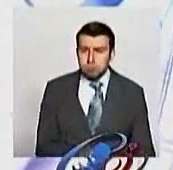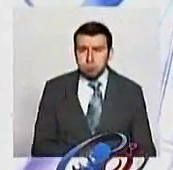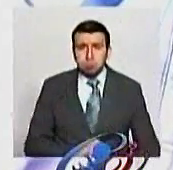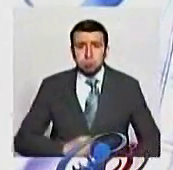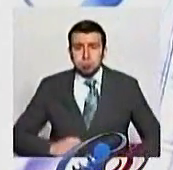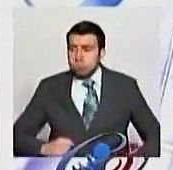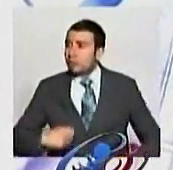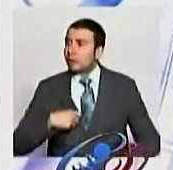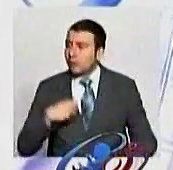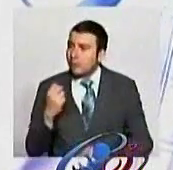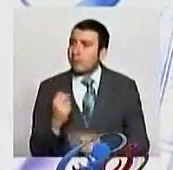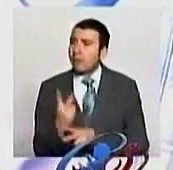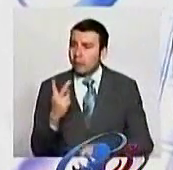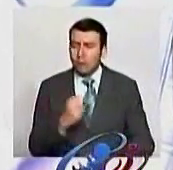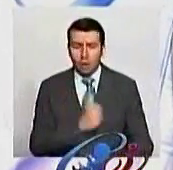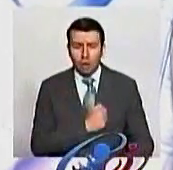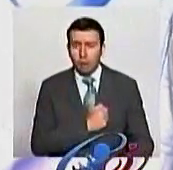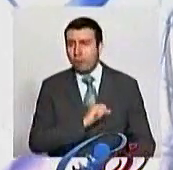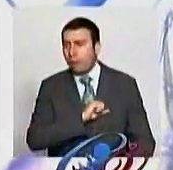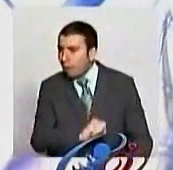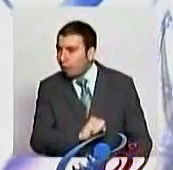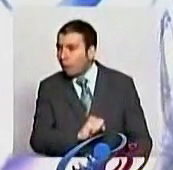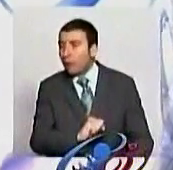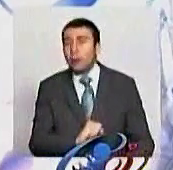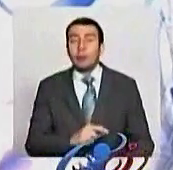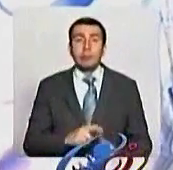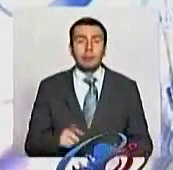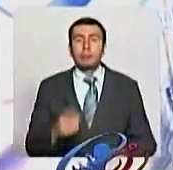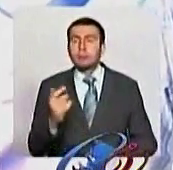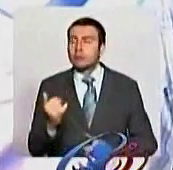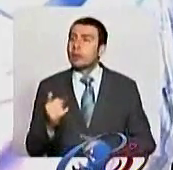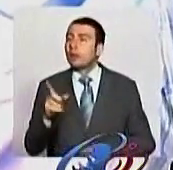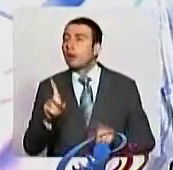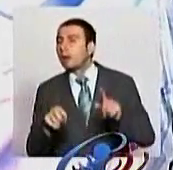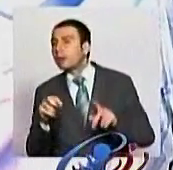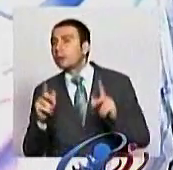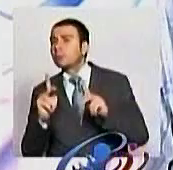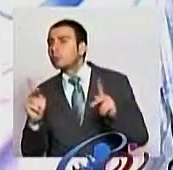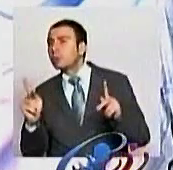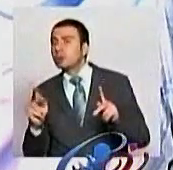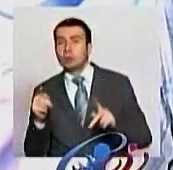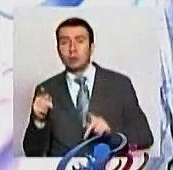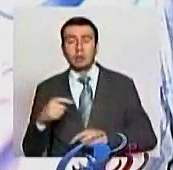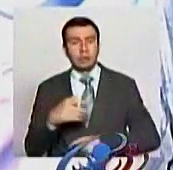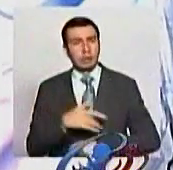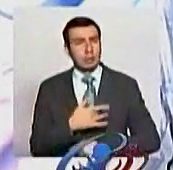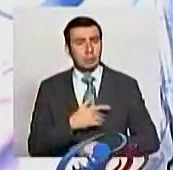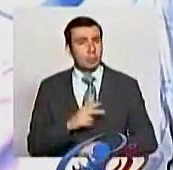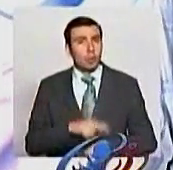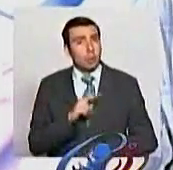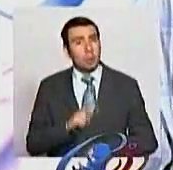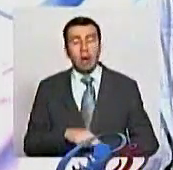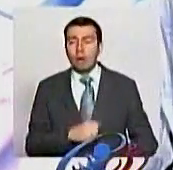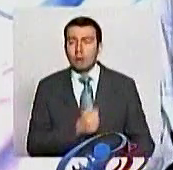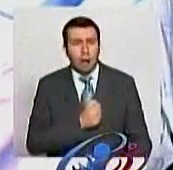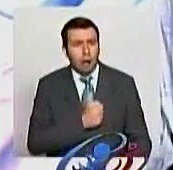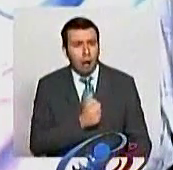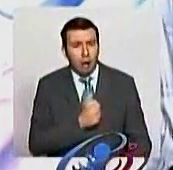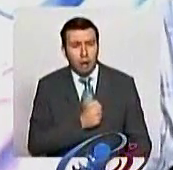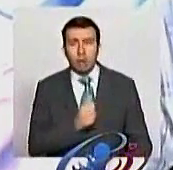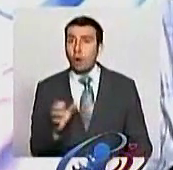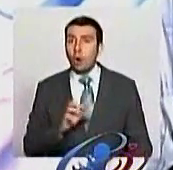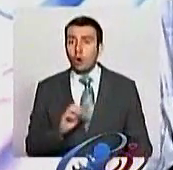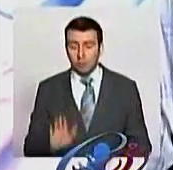grande. Pero dentro de esas manifestaciones clínicas, hay unos que tienen palpitaciones, se le hinchan los pies, hablemos de todos esos